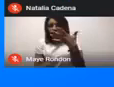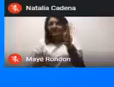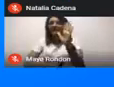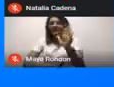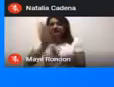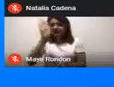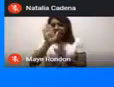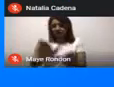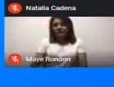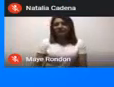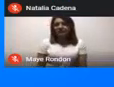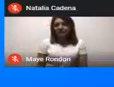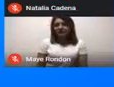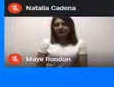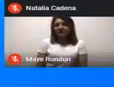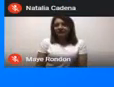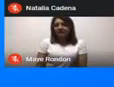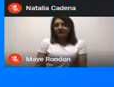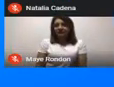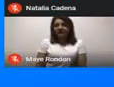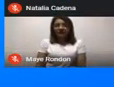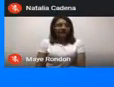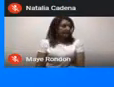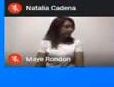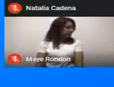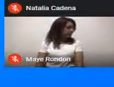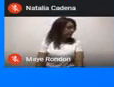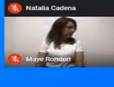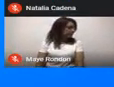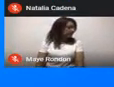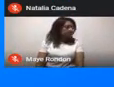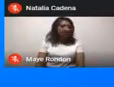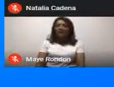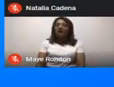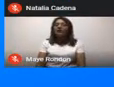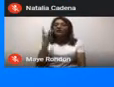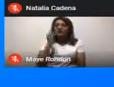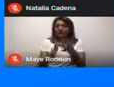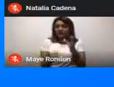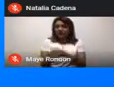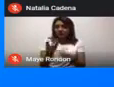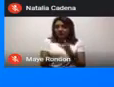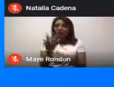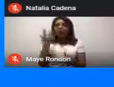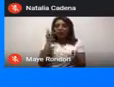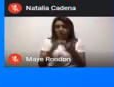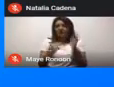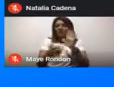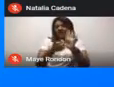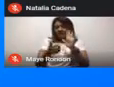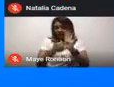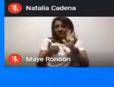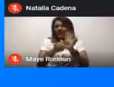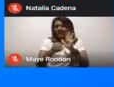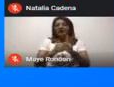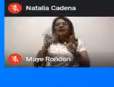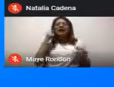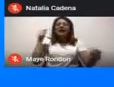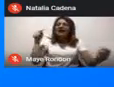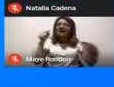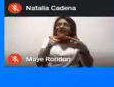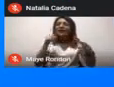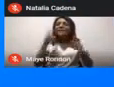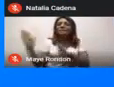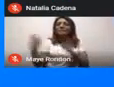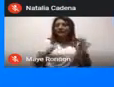sector. Básicamente, como lo decía un poco en la introducción, hoy tendremos la cátedra dedicada a